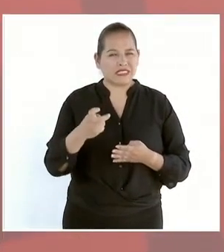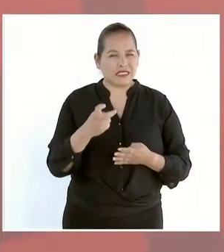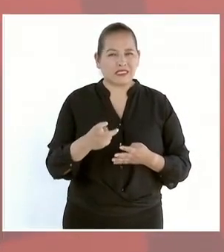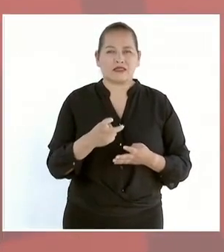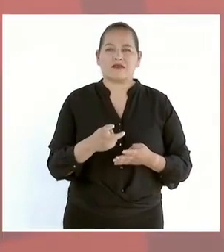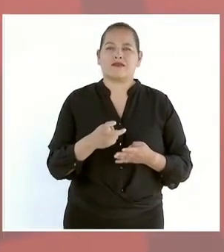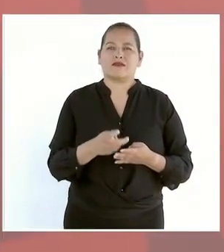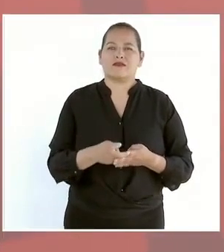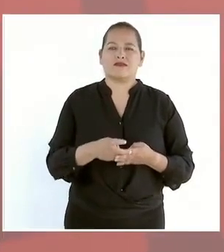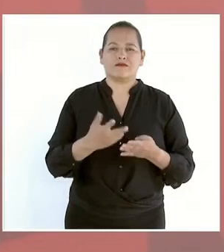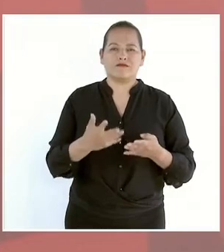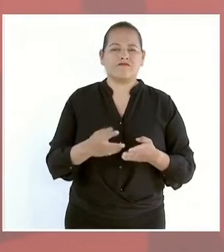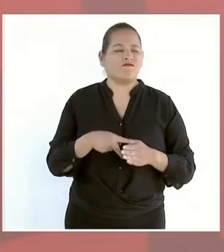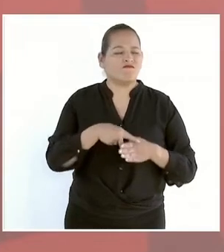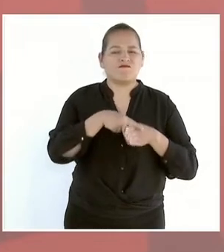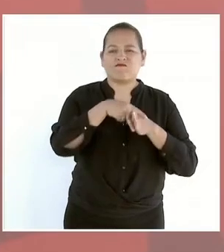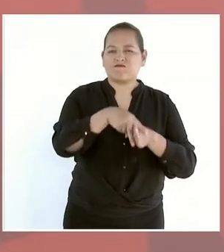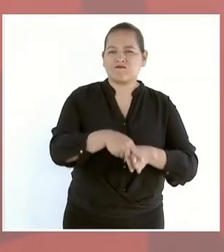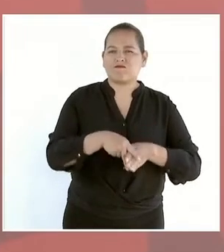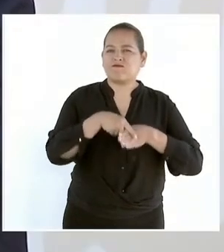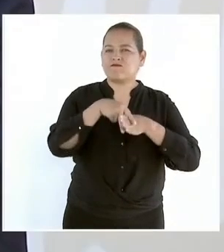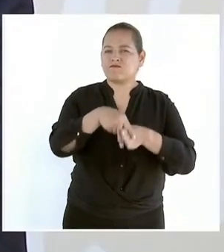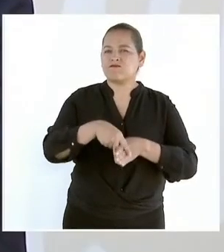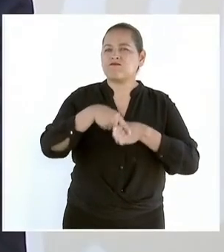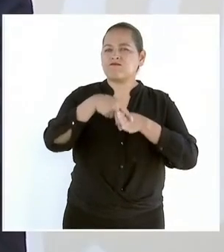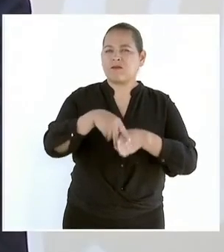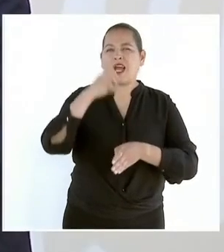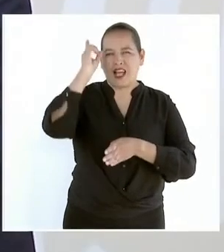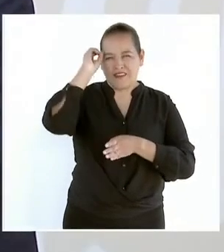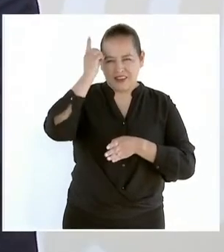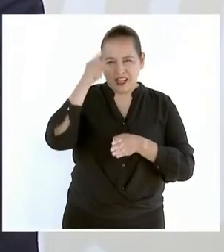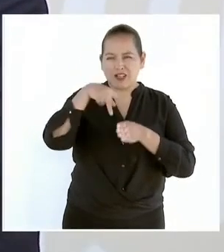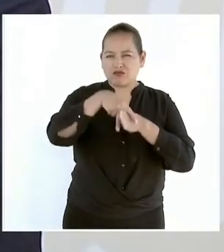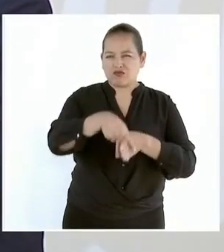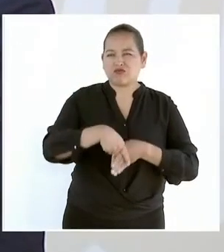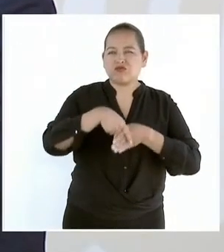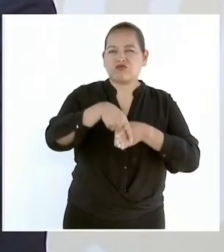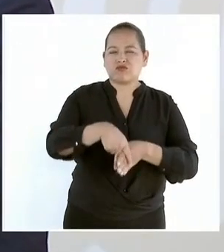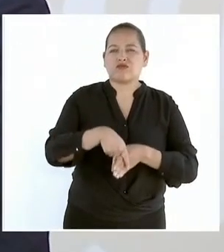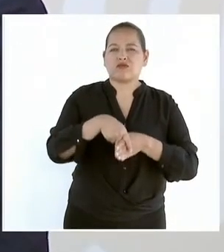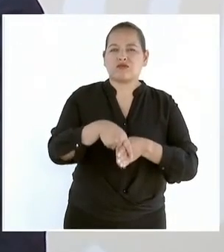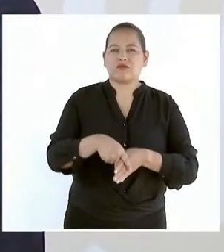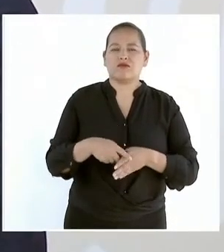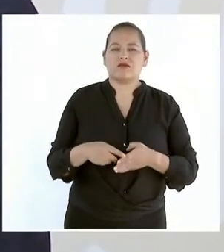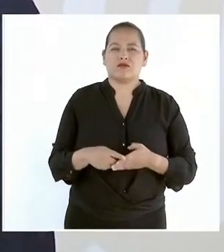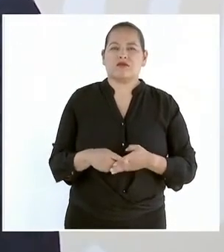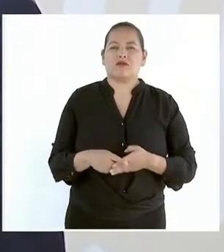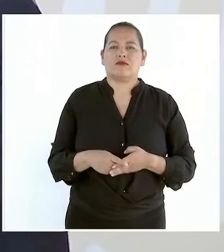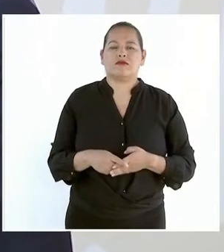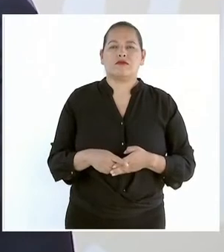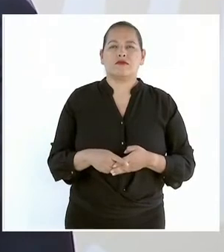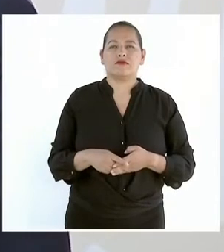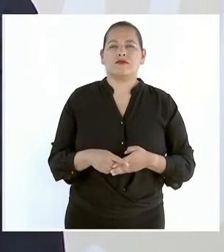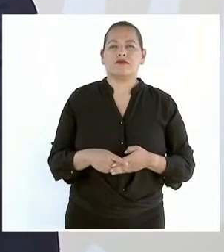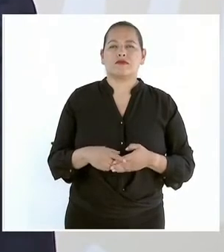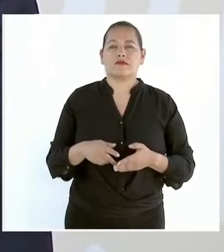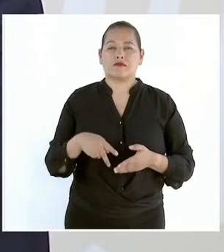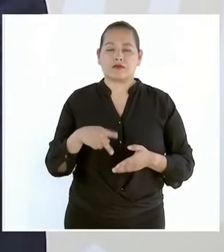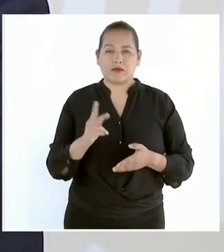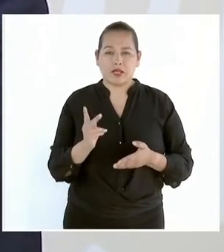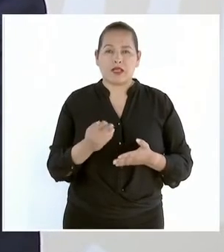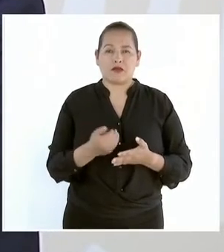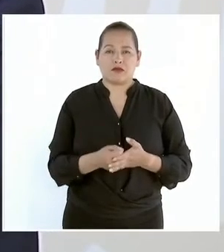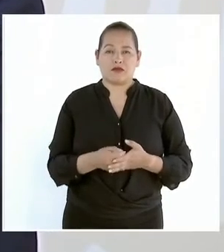a caballo pero si tú pasas un día la historia benito